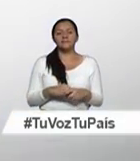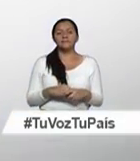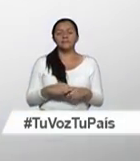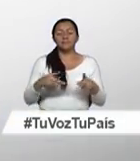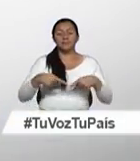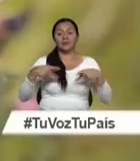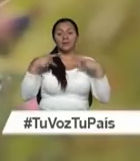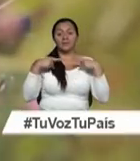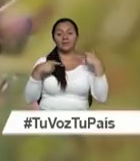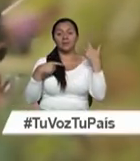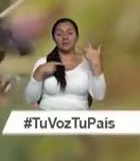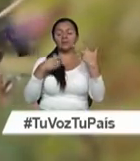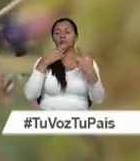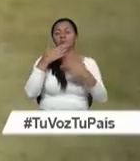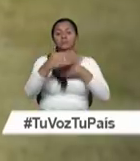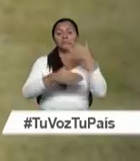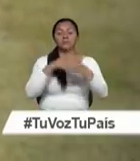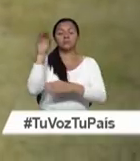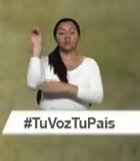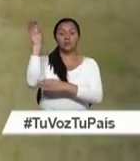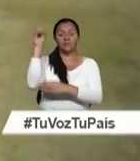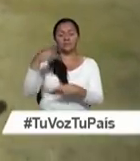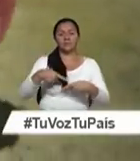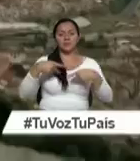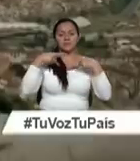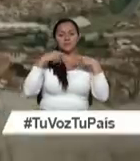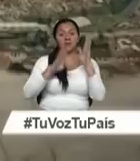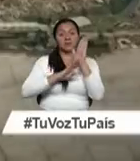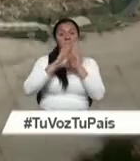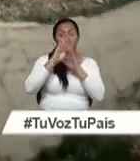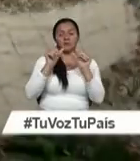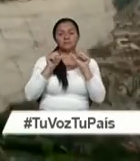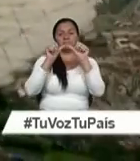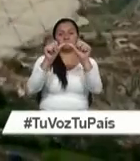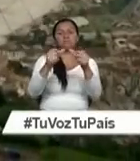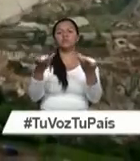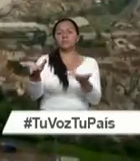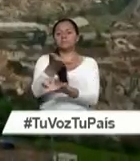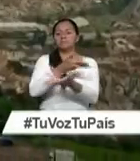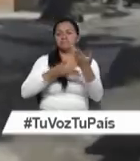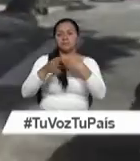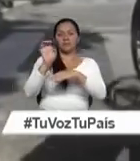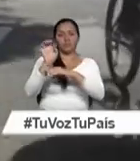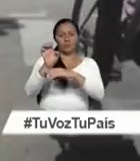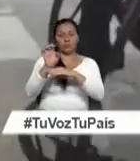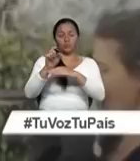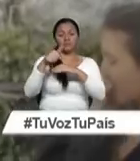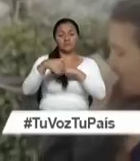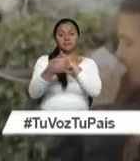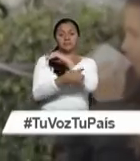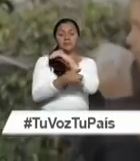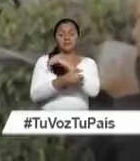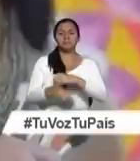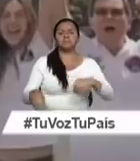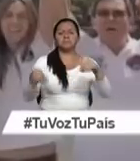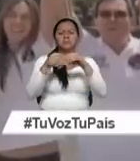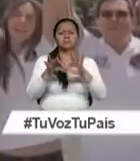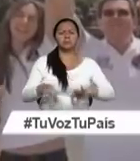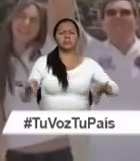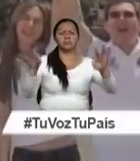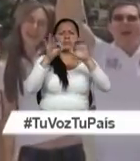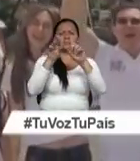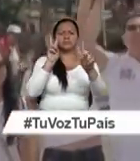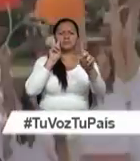Hábitat 3, la Conferencia sobre Vivienda y Desarrollo Urbano Sostenible, se desarrollará en Ecuador, país que ha tenido un papel protagónico